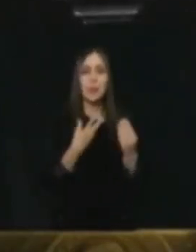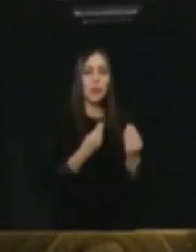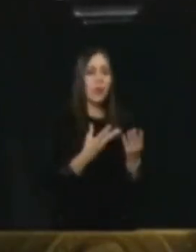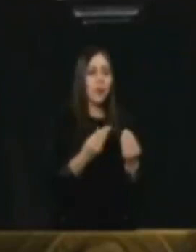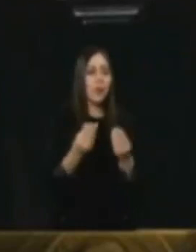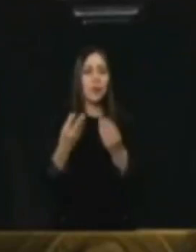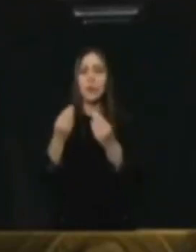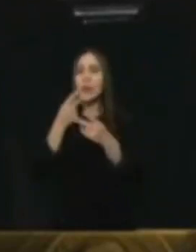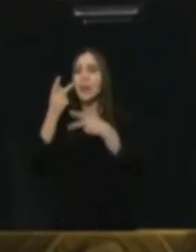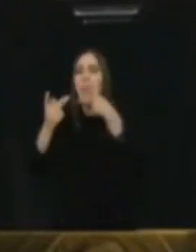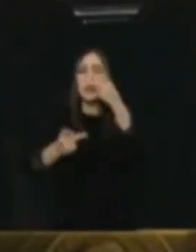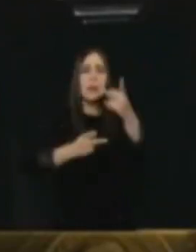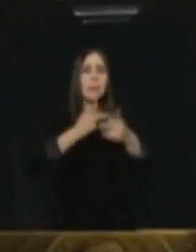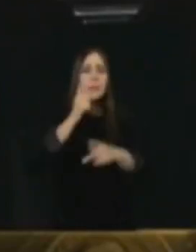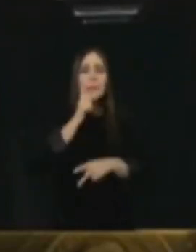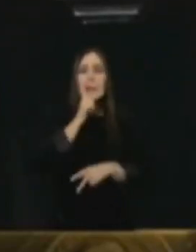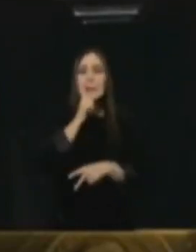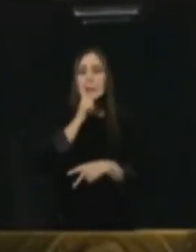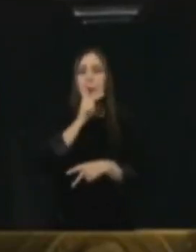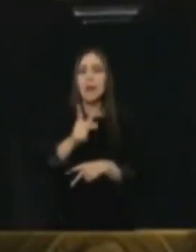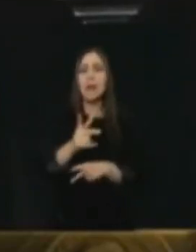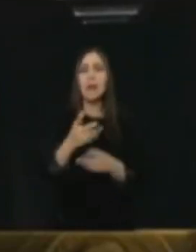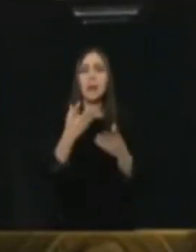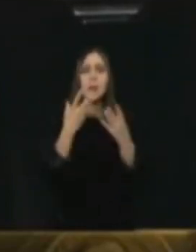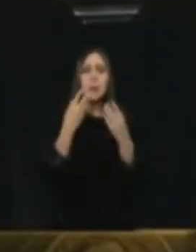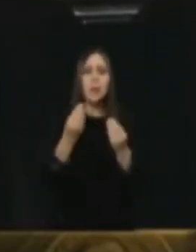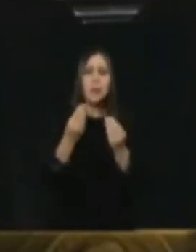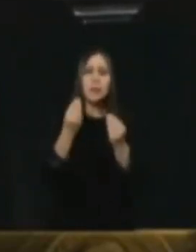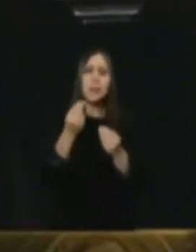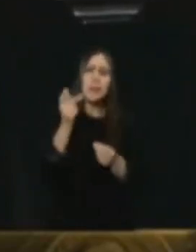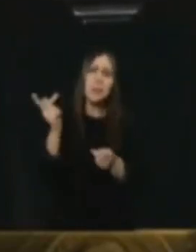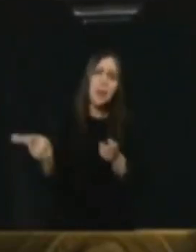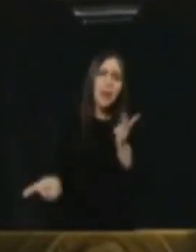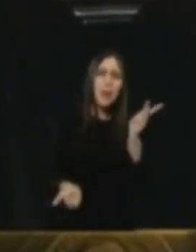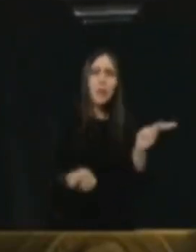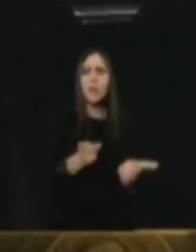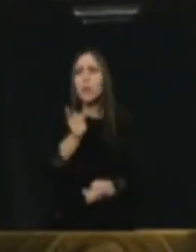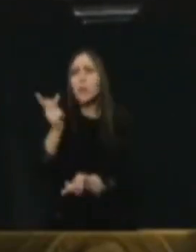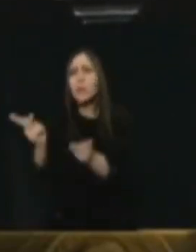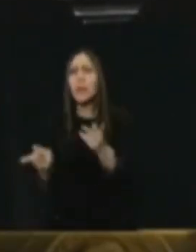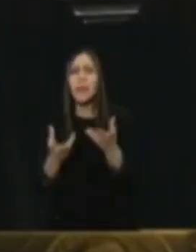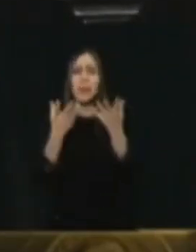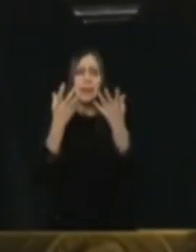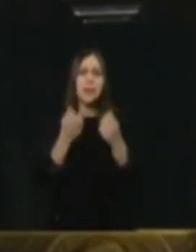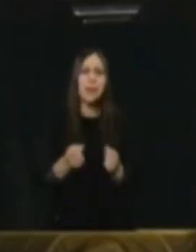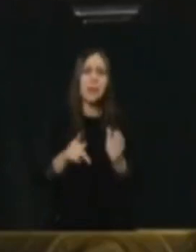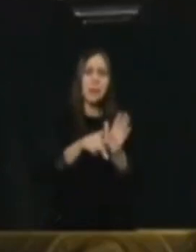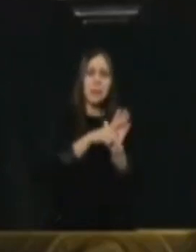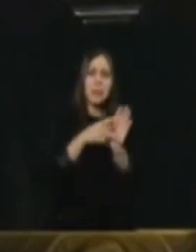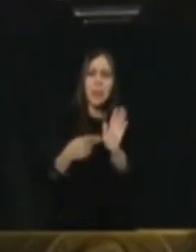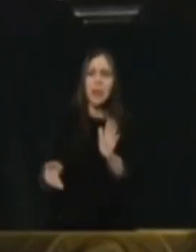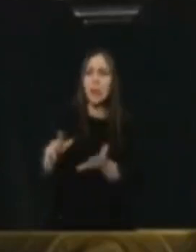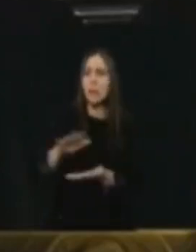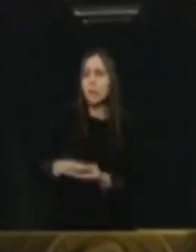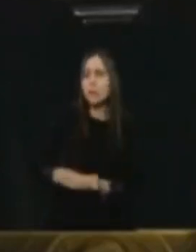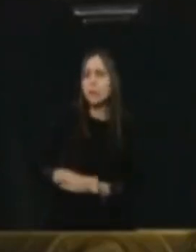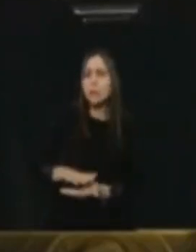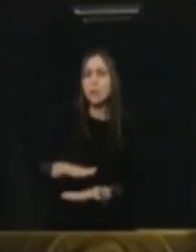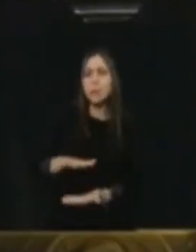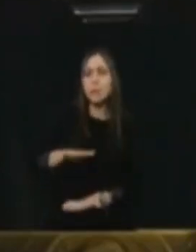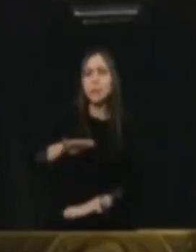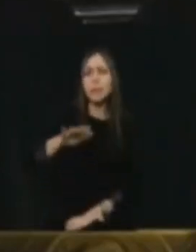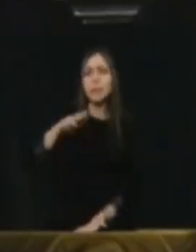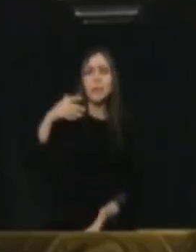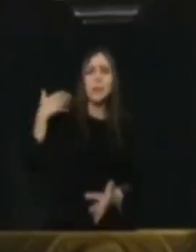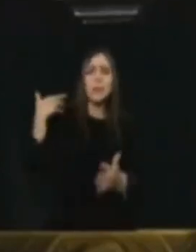llenadera de palabras, tantas interrogantes, tantos periódicos que se amontonan, hasta que un